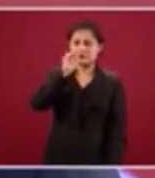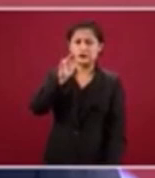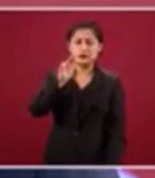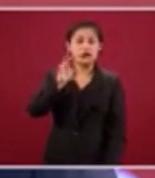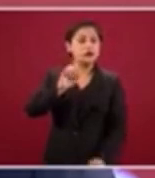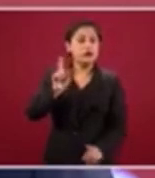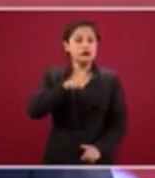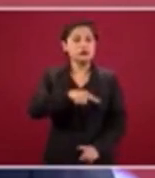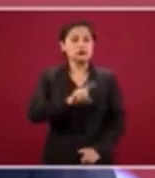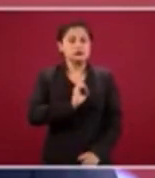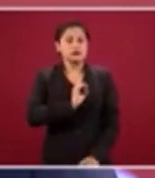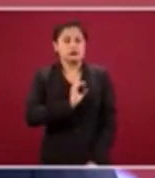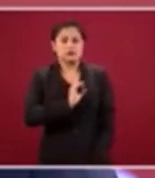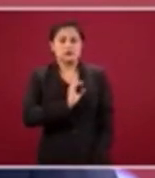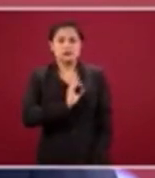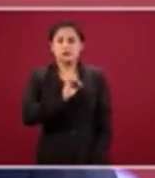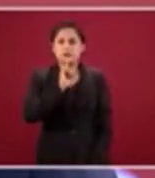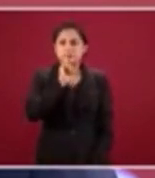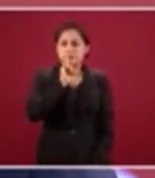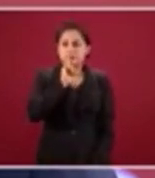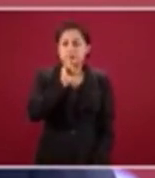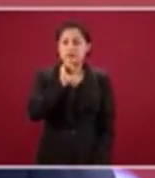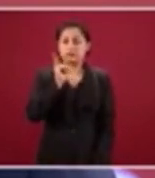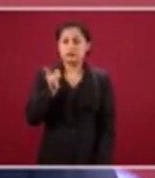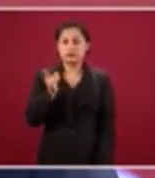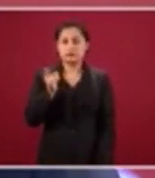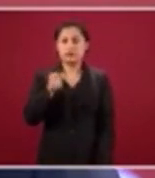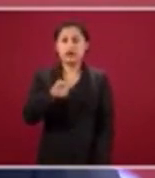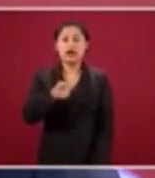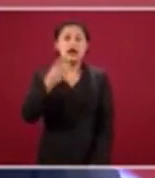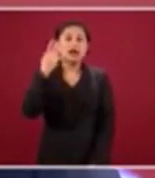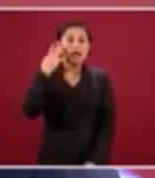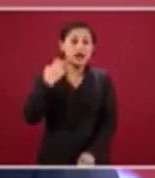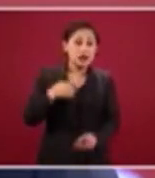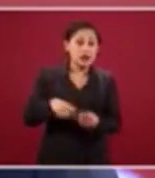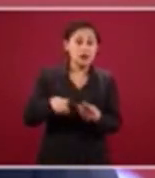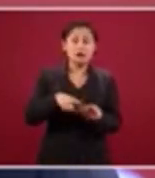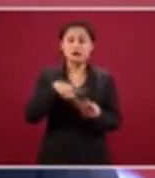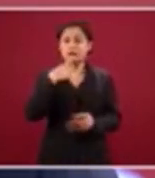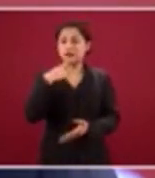En León, en Celaya, en Irapuato.